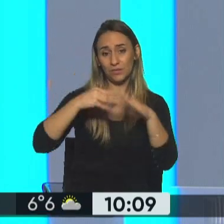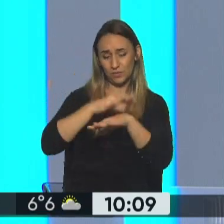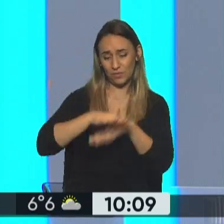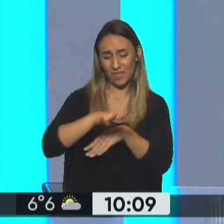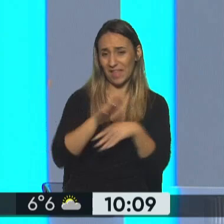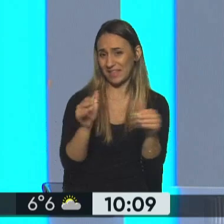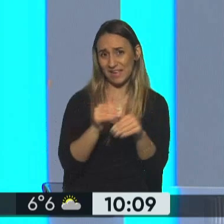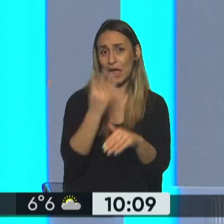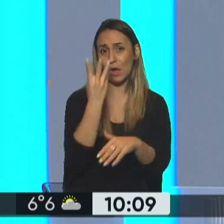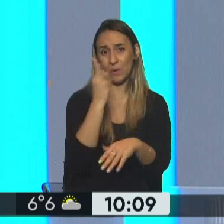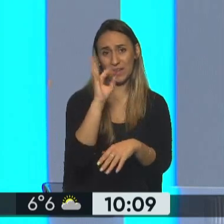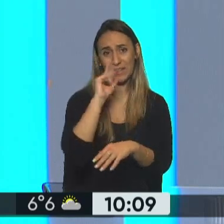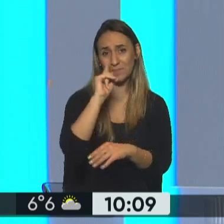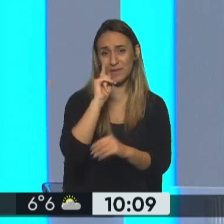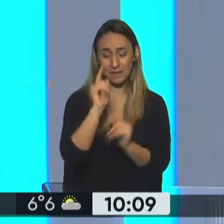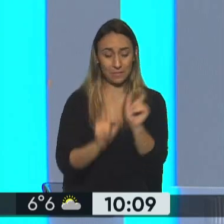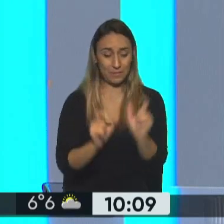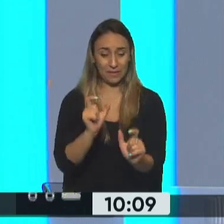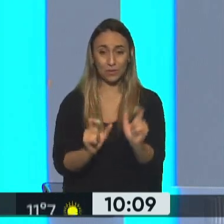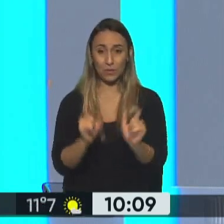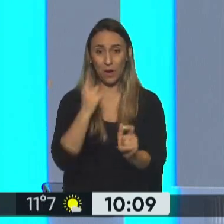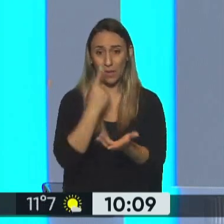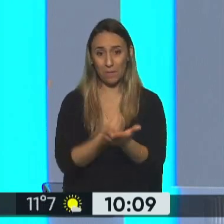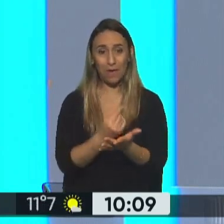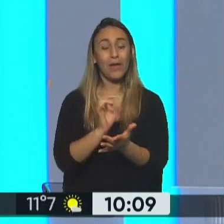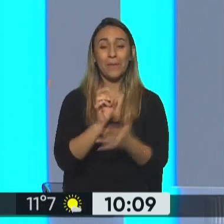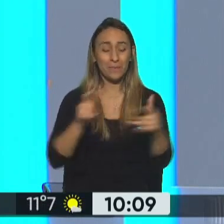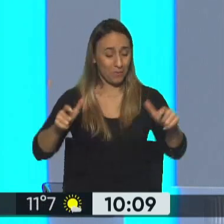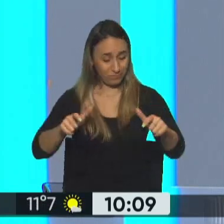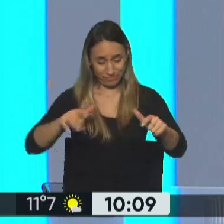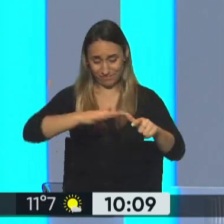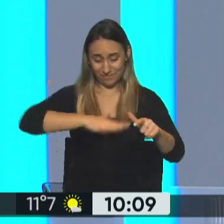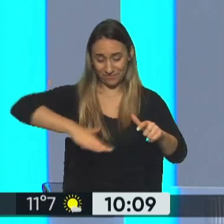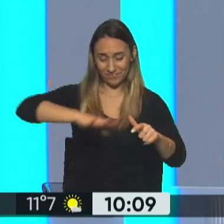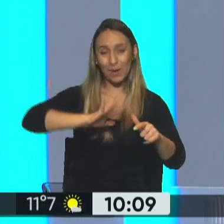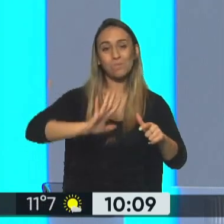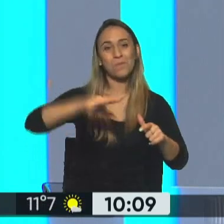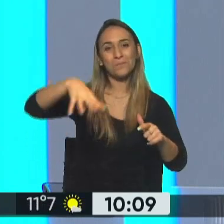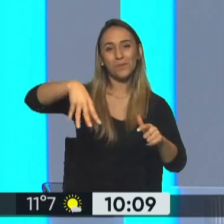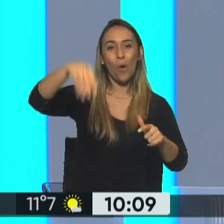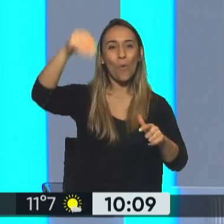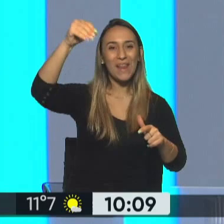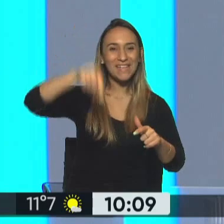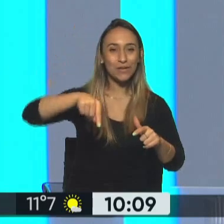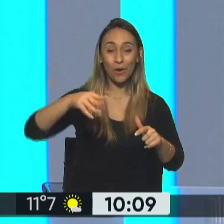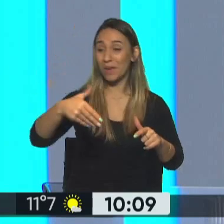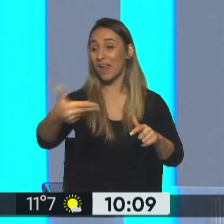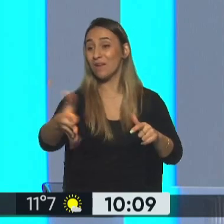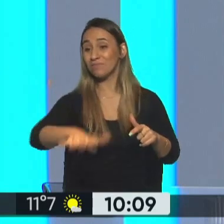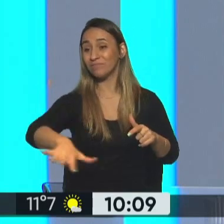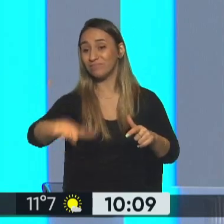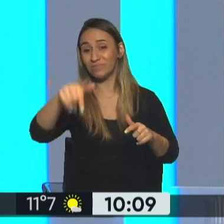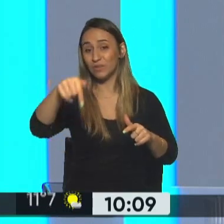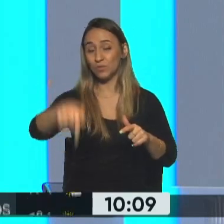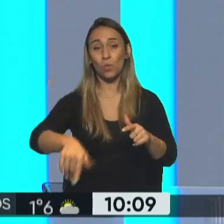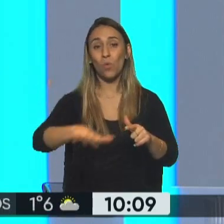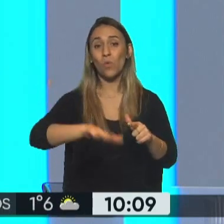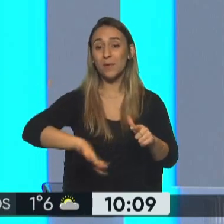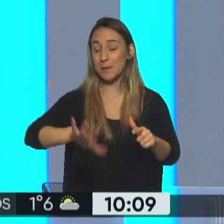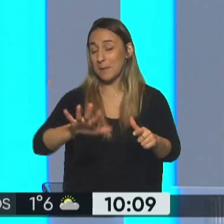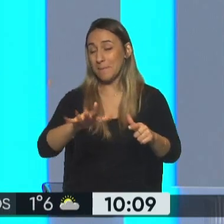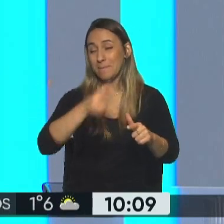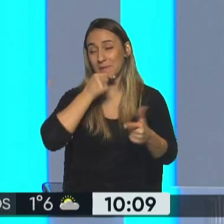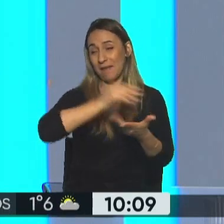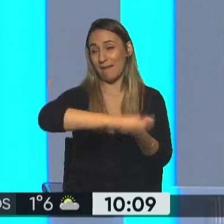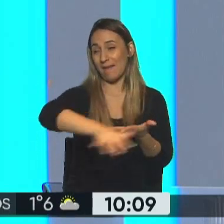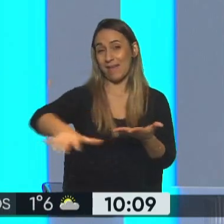40.000 habitantes, no pasábamos del obelisco, o sea, de la 9 de julio, y mirábamos hacia el sur. Y